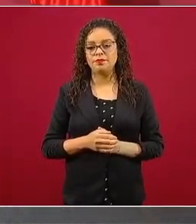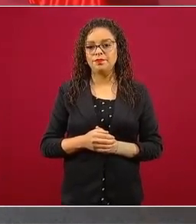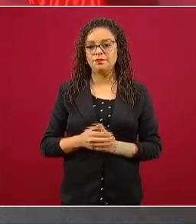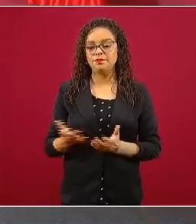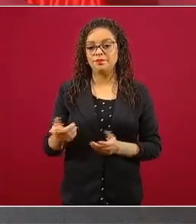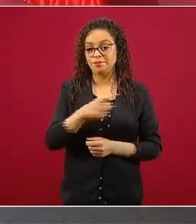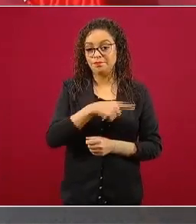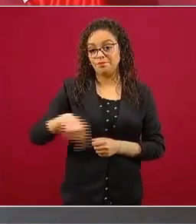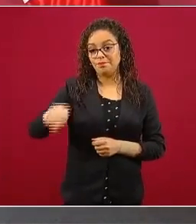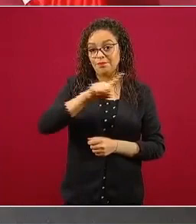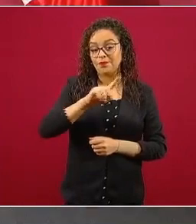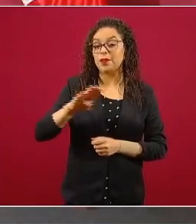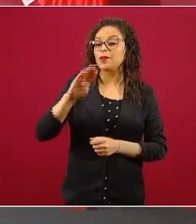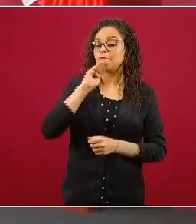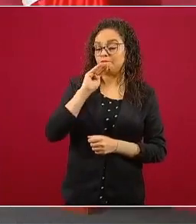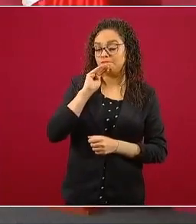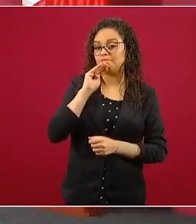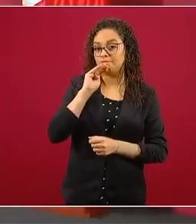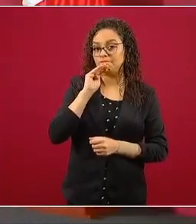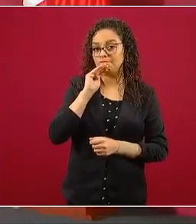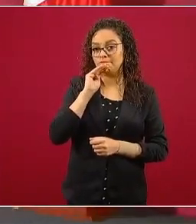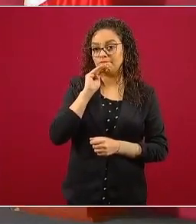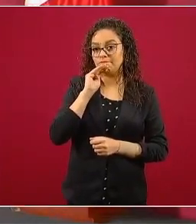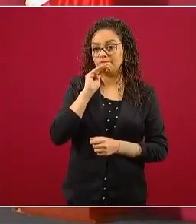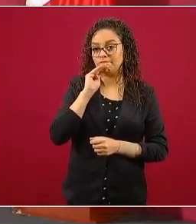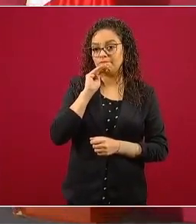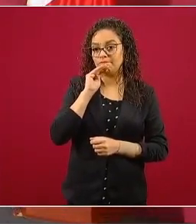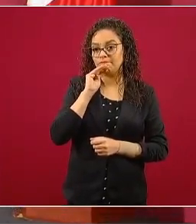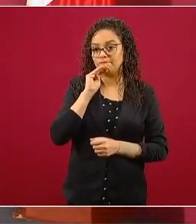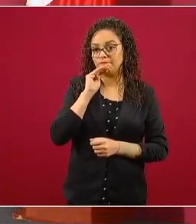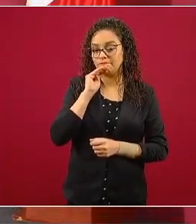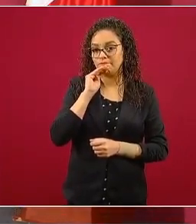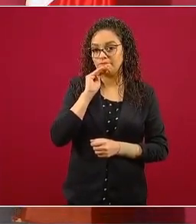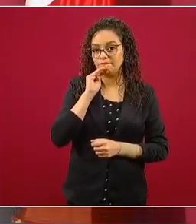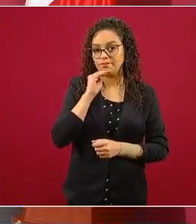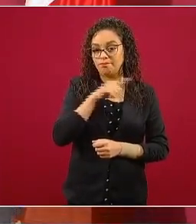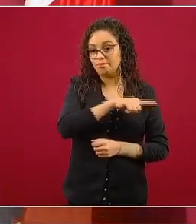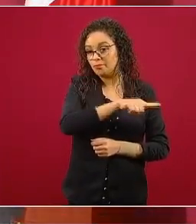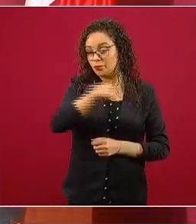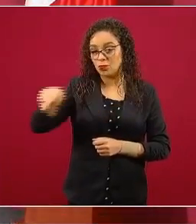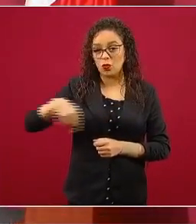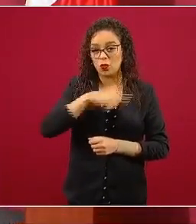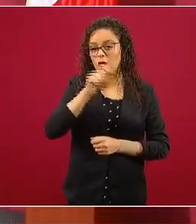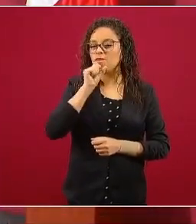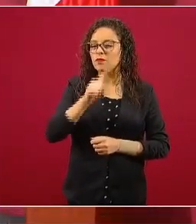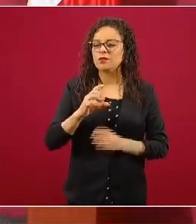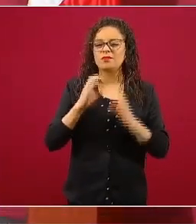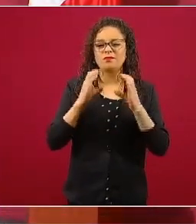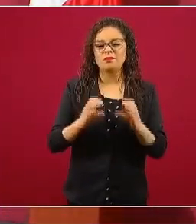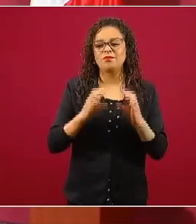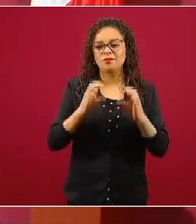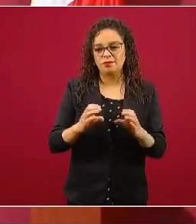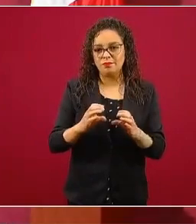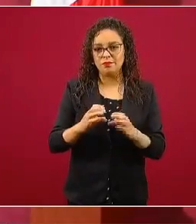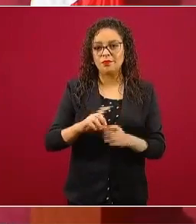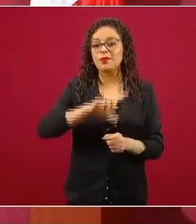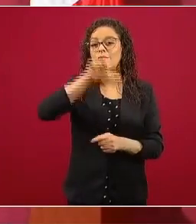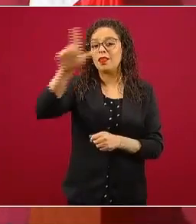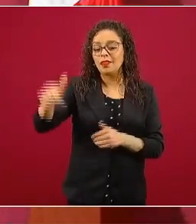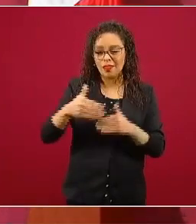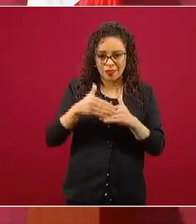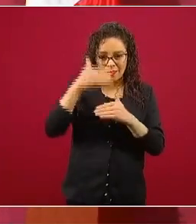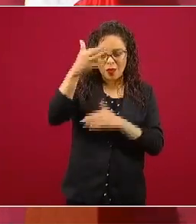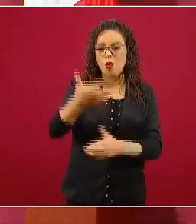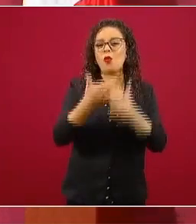mamás, a las madrecitas, y que nos cuidemos todos. Ya va a haber tiempo